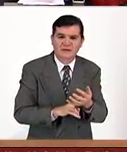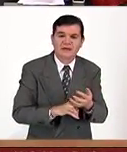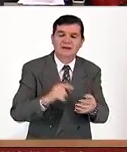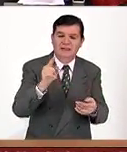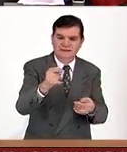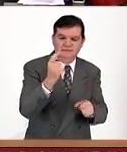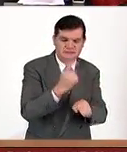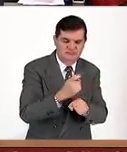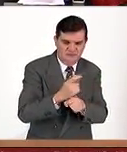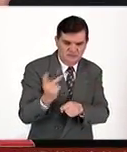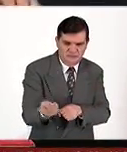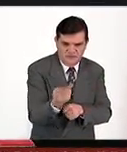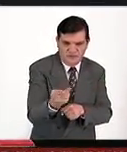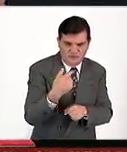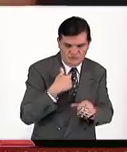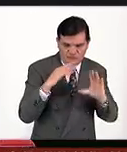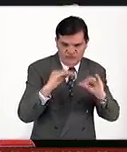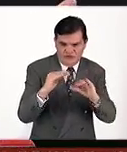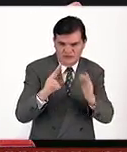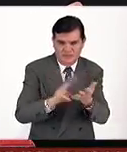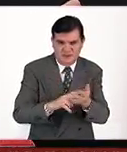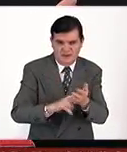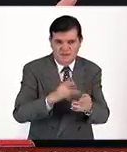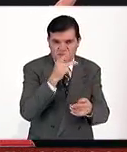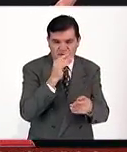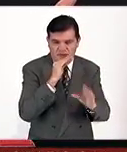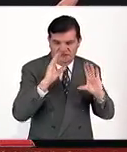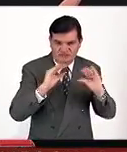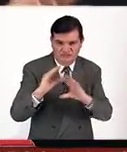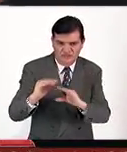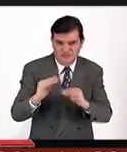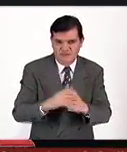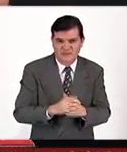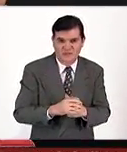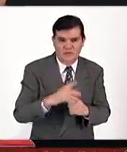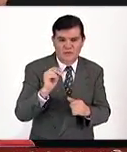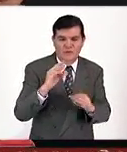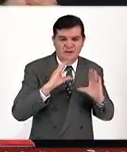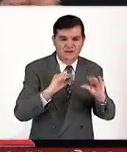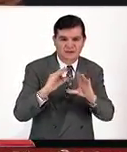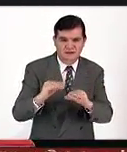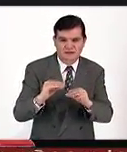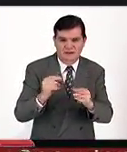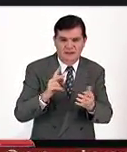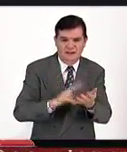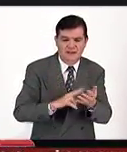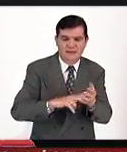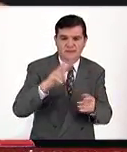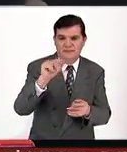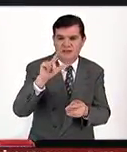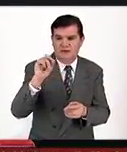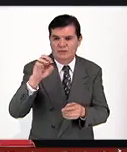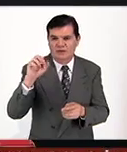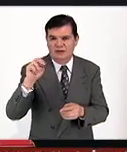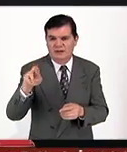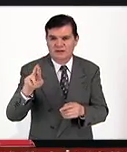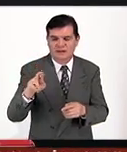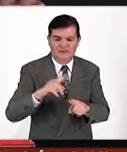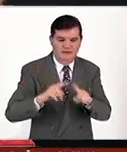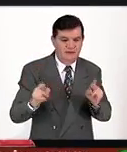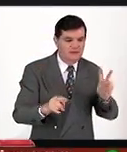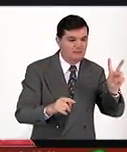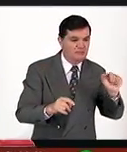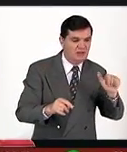la primera pregunta que hago es, ¿enseñamos valores los papás o enseñamos a valorar? Es totalmente diferente.